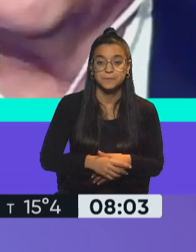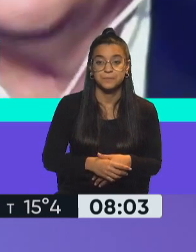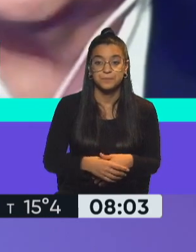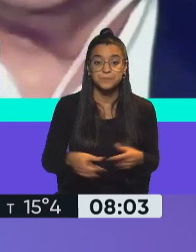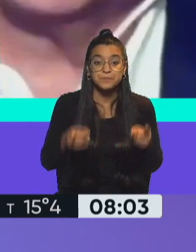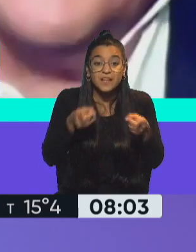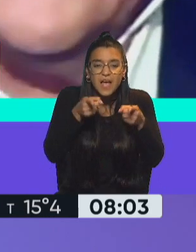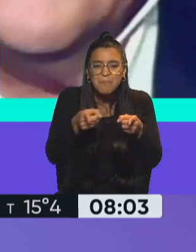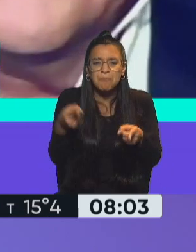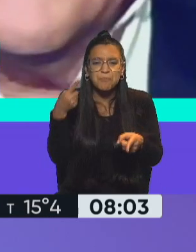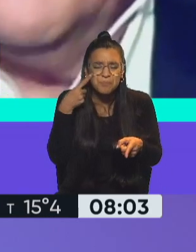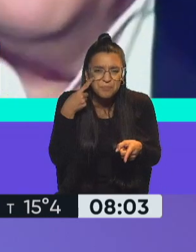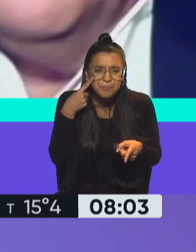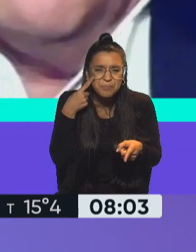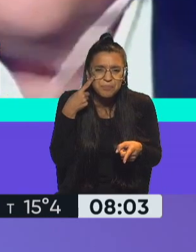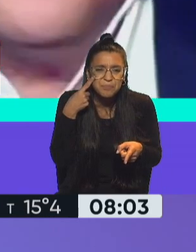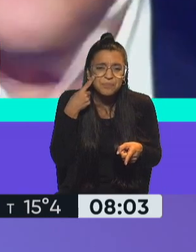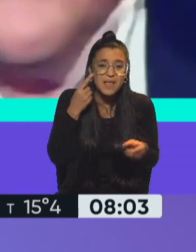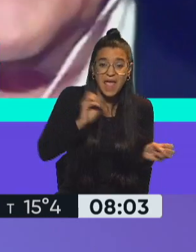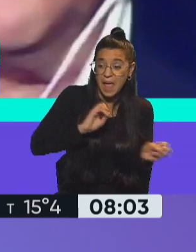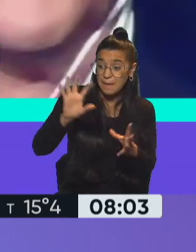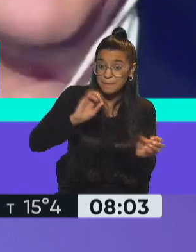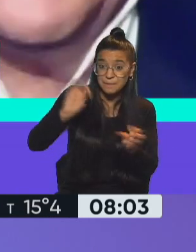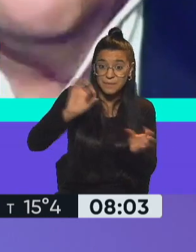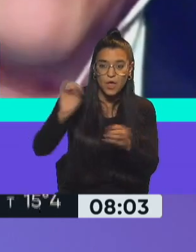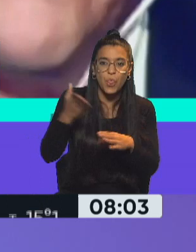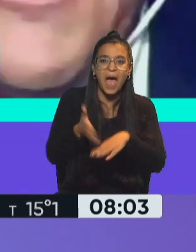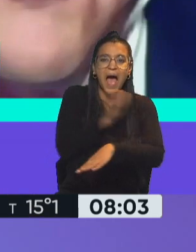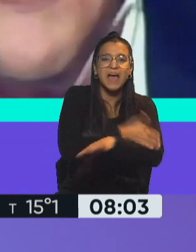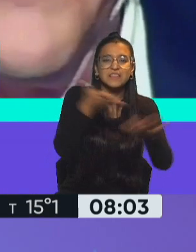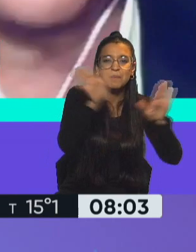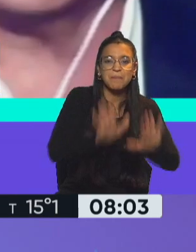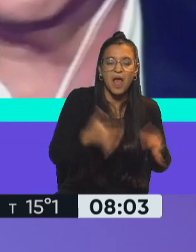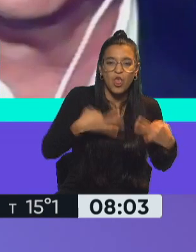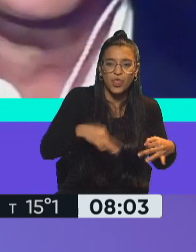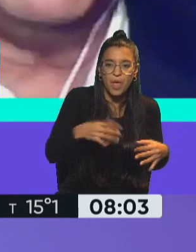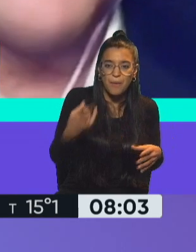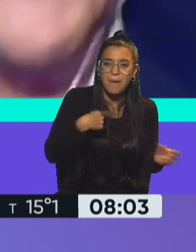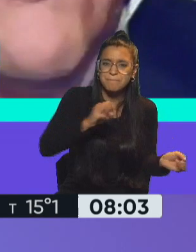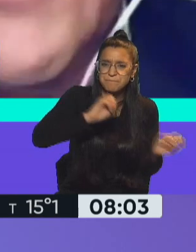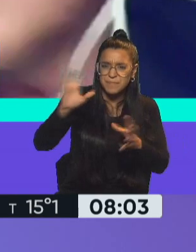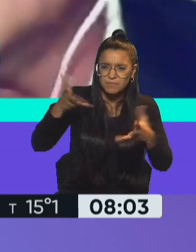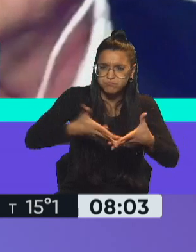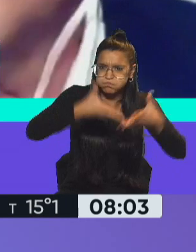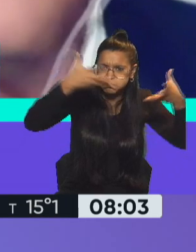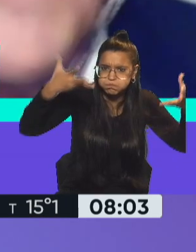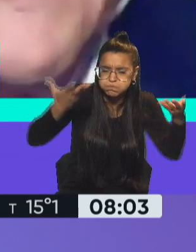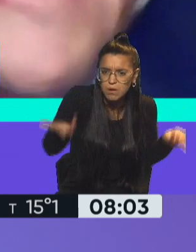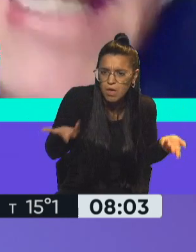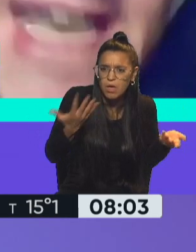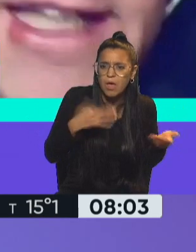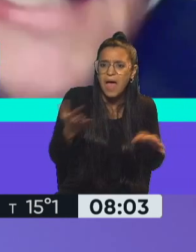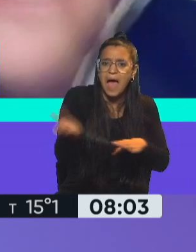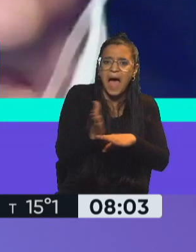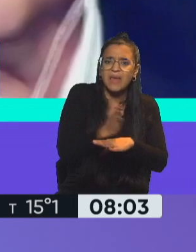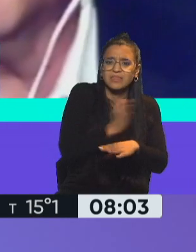Lo cual hace pensar que el envío tuvo que haber sido preparado, por lo menos un envío de esa envergadura, un par de